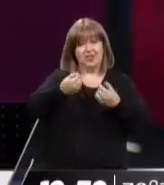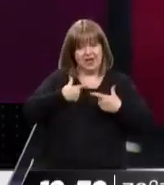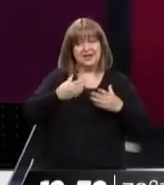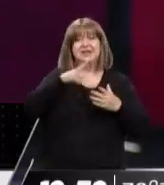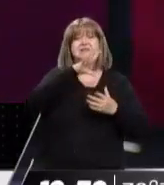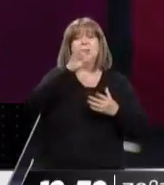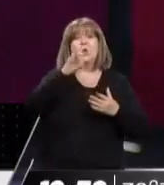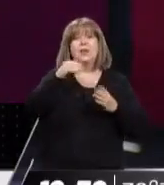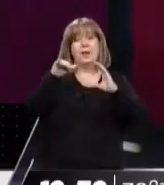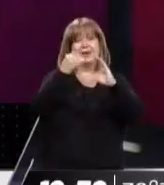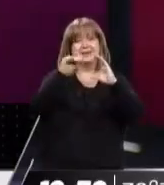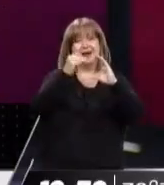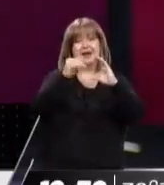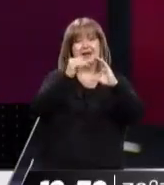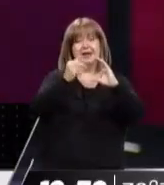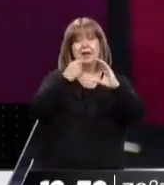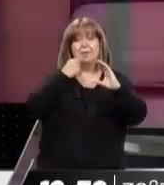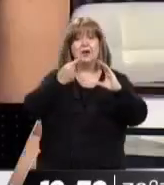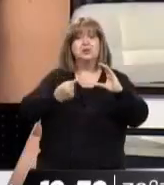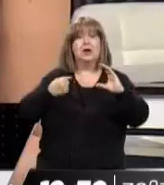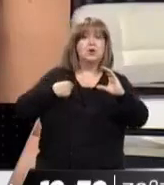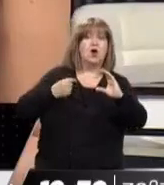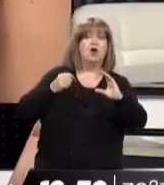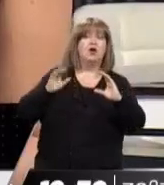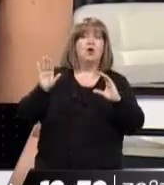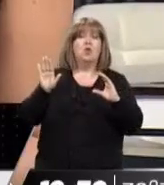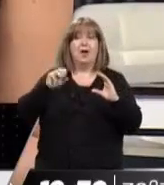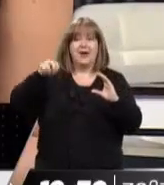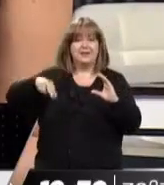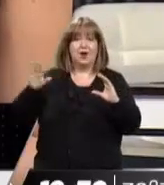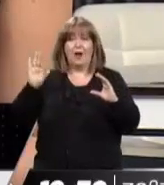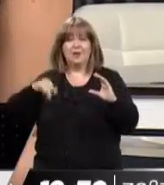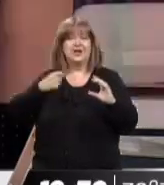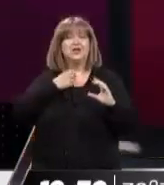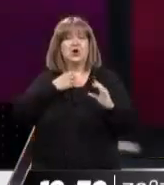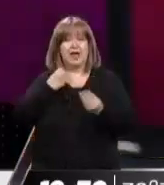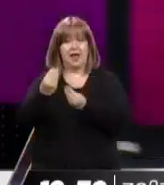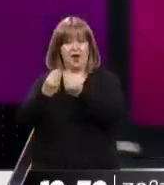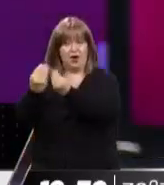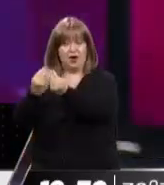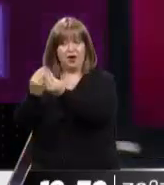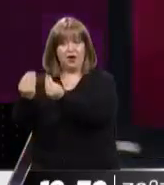chicas que nos preguntaban cómo hacían para participar. El interés de las chicas está, existe. Creo que